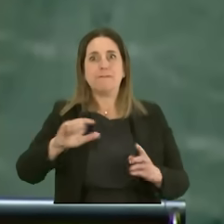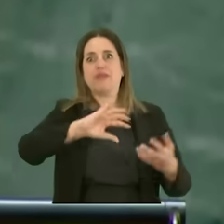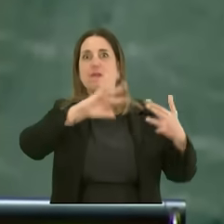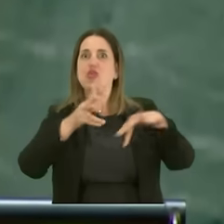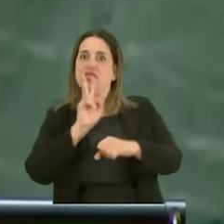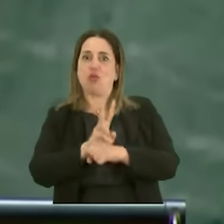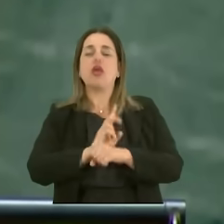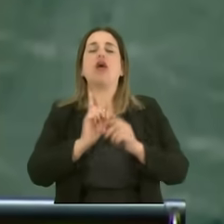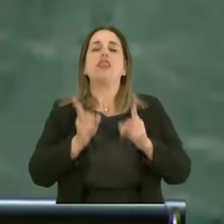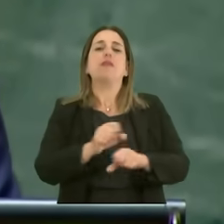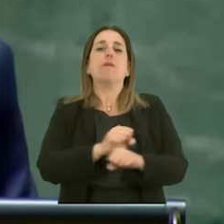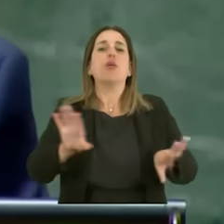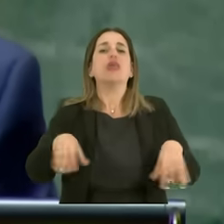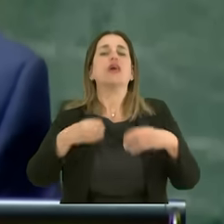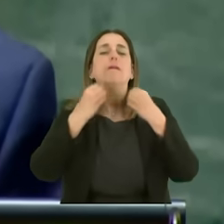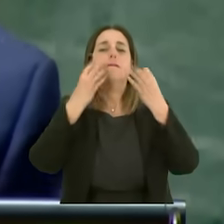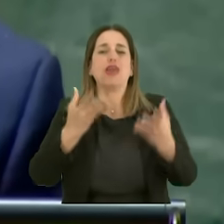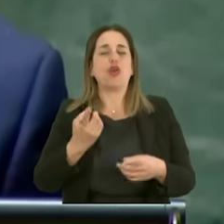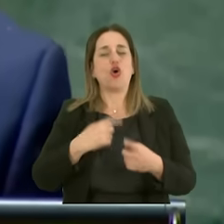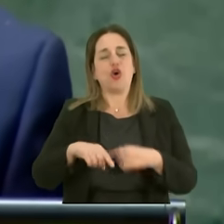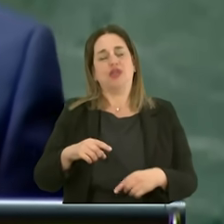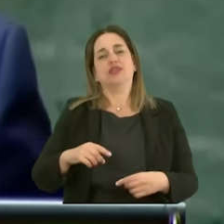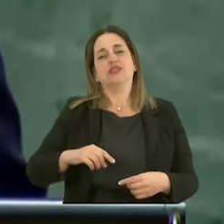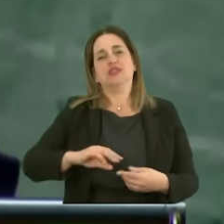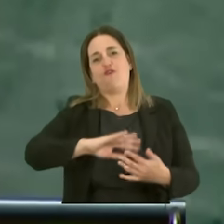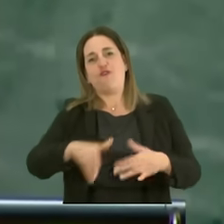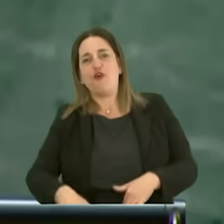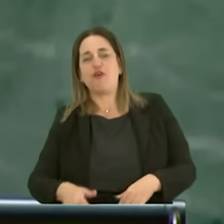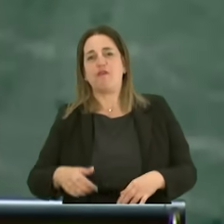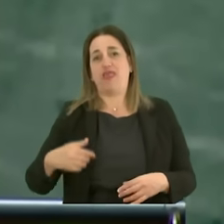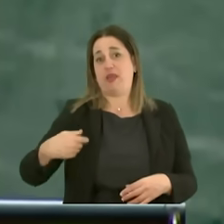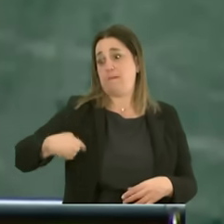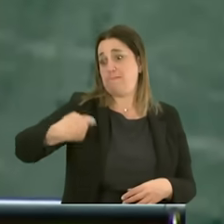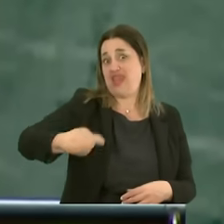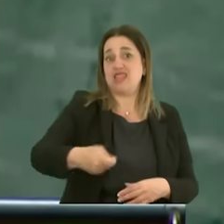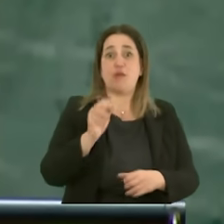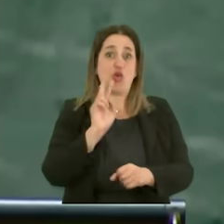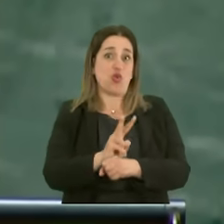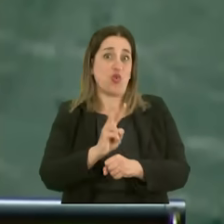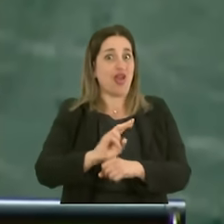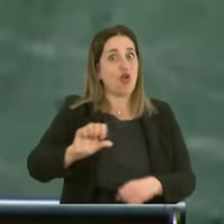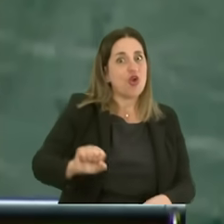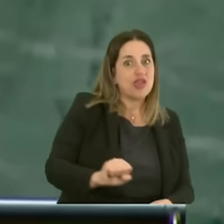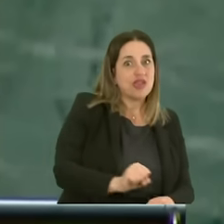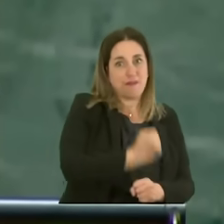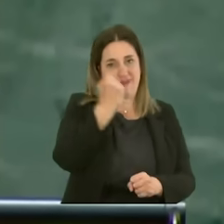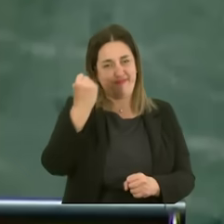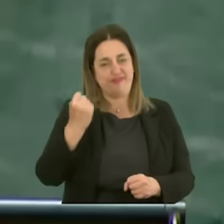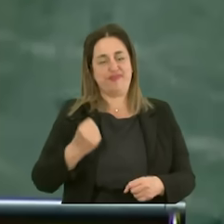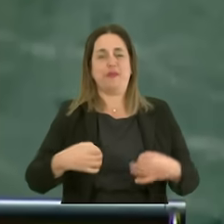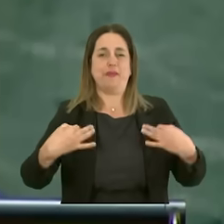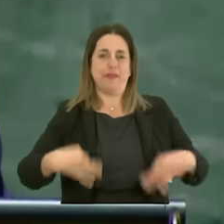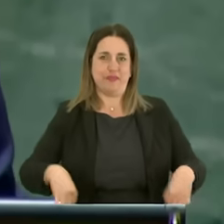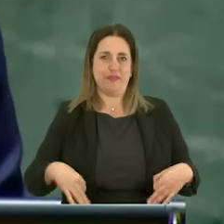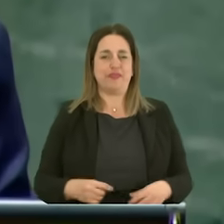acceder a mejores posibilidades del cuidado y de obtención de